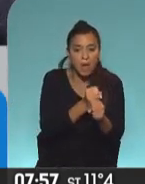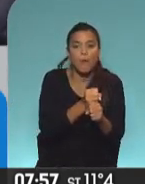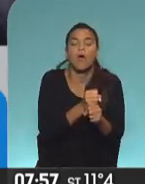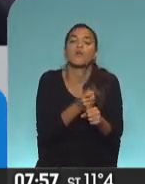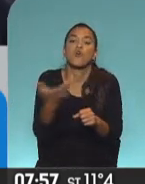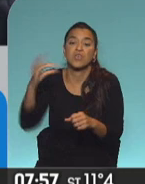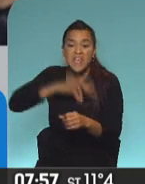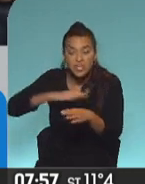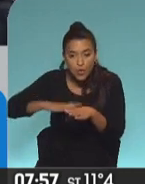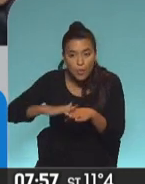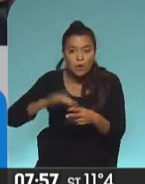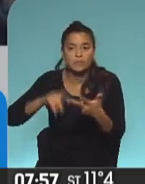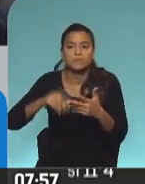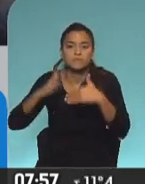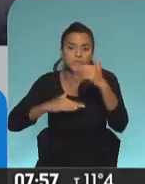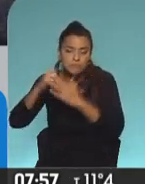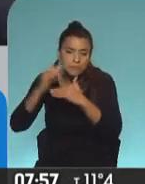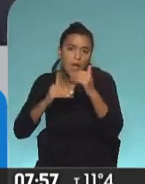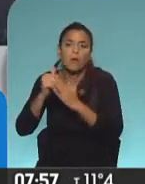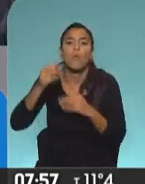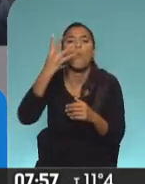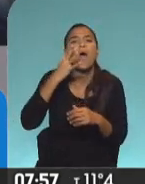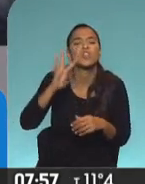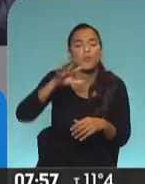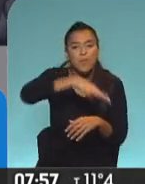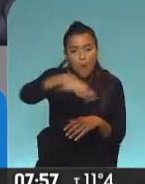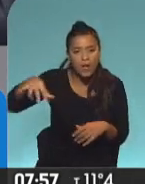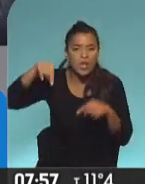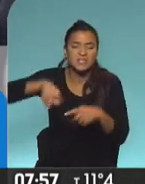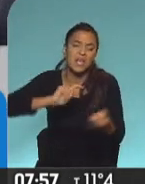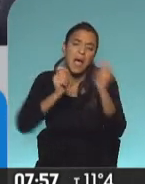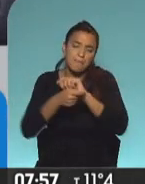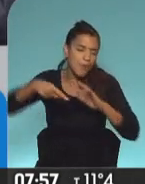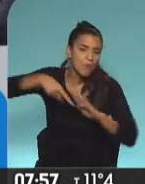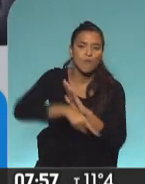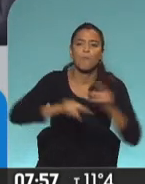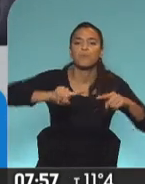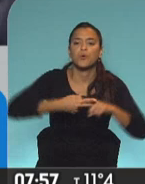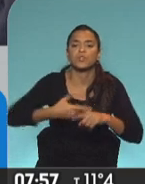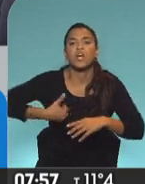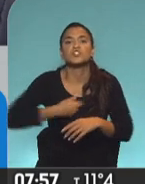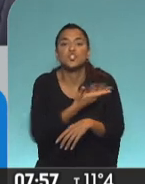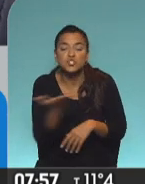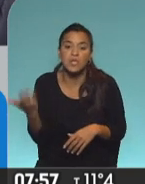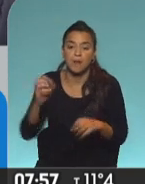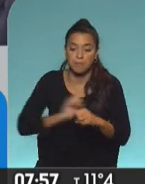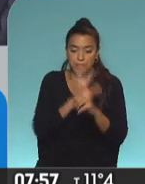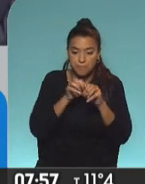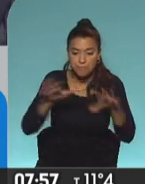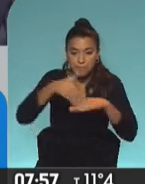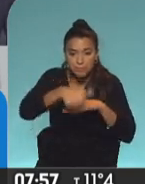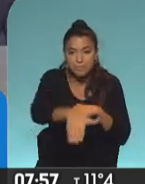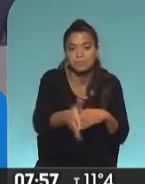ingreso de base y urbanización de los 4.000 barrios es el cambio estructural, es la política social pospandemia. Ya estamos encarando